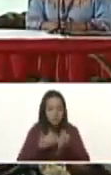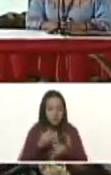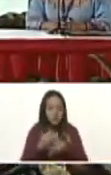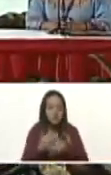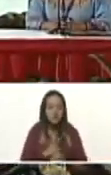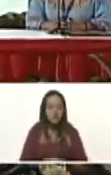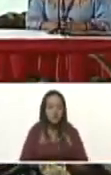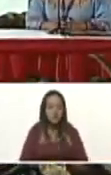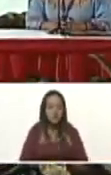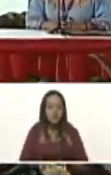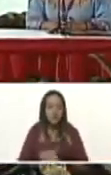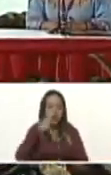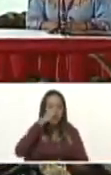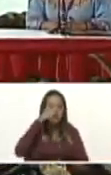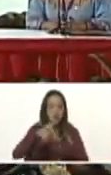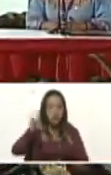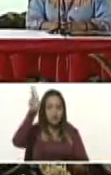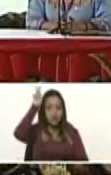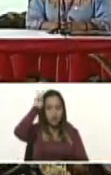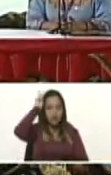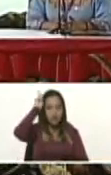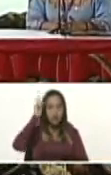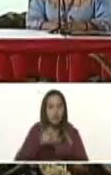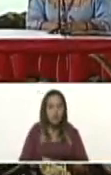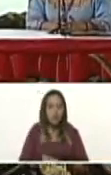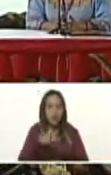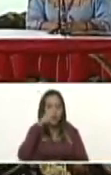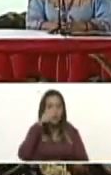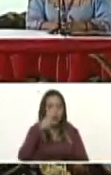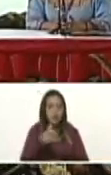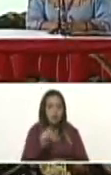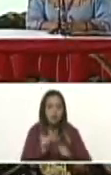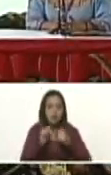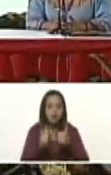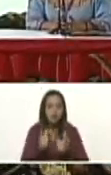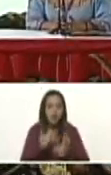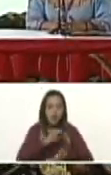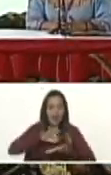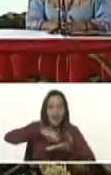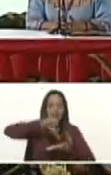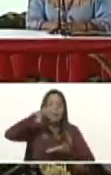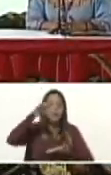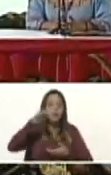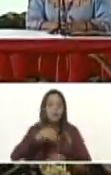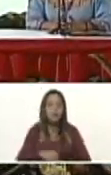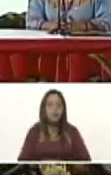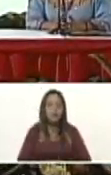los pueblos indígenas, los pueblos originarios sean el alma